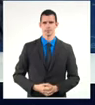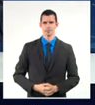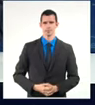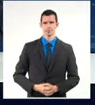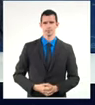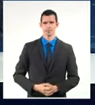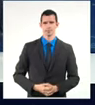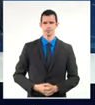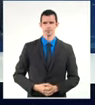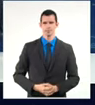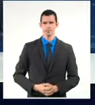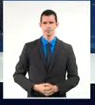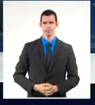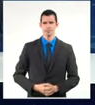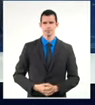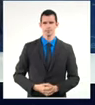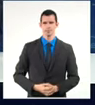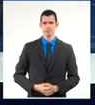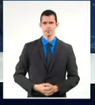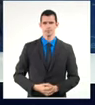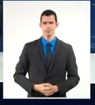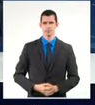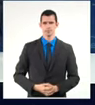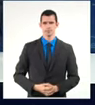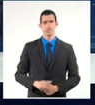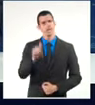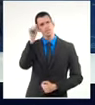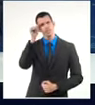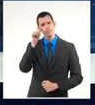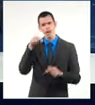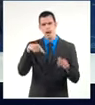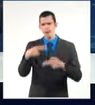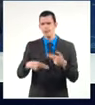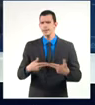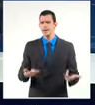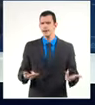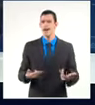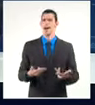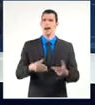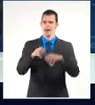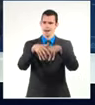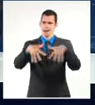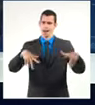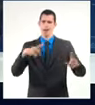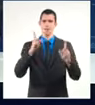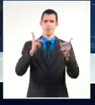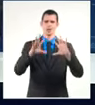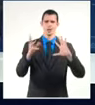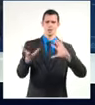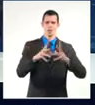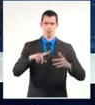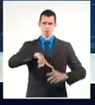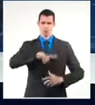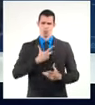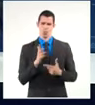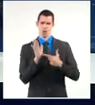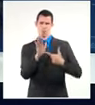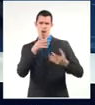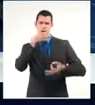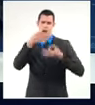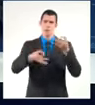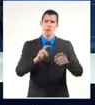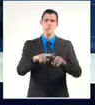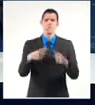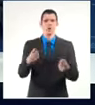Este sábado se realizó en La Habana el acto político-cultural en ocasión del aniversario 64 de la fundación de los órganos de la seguridad del